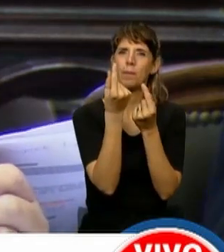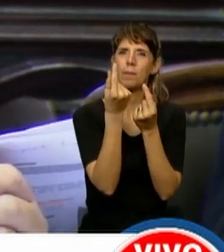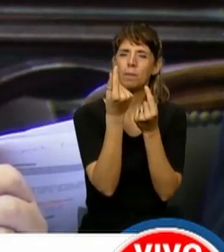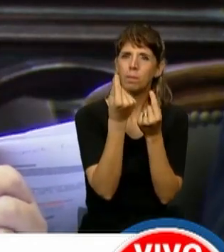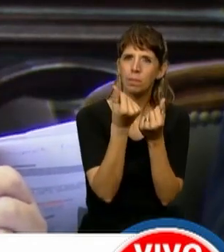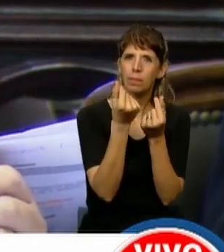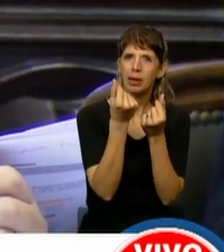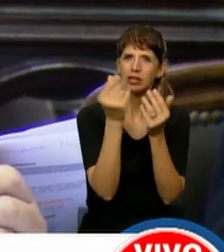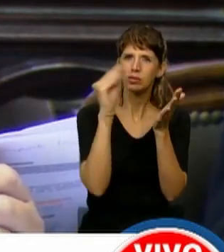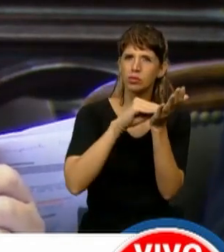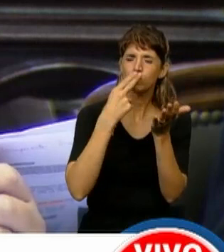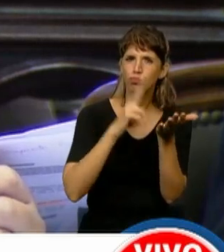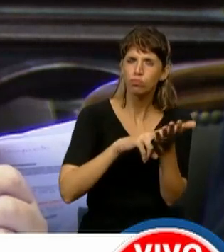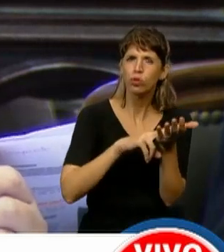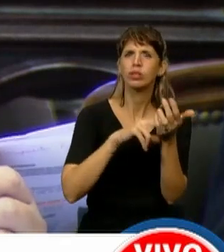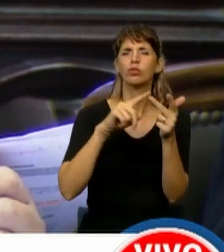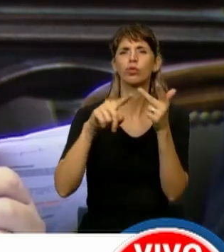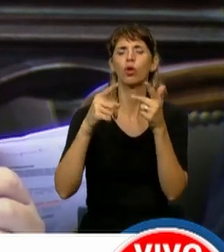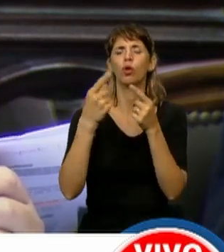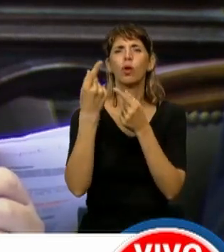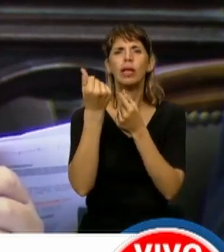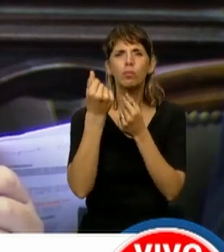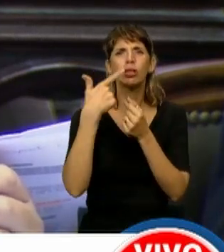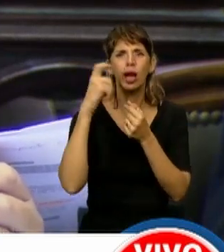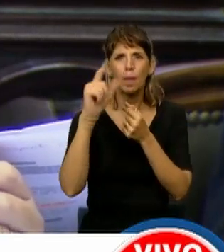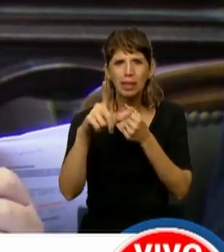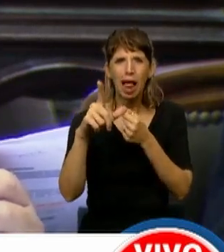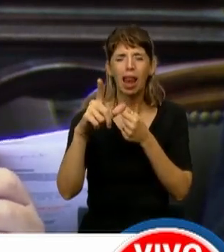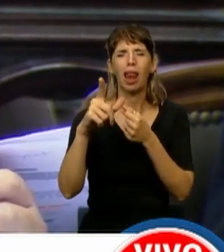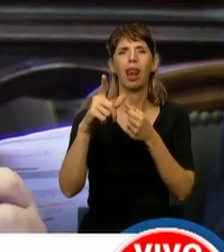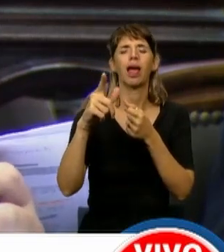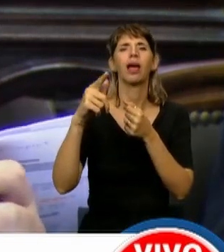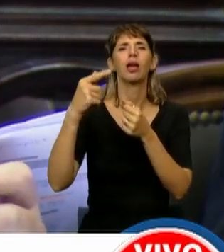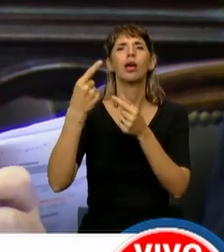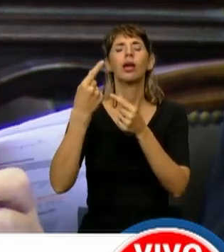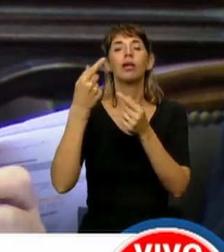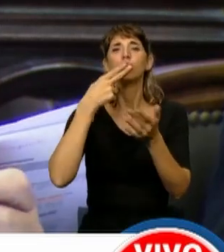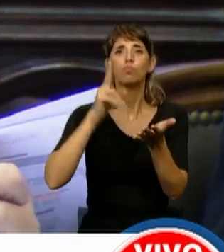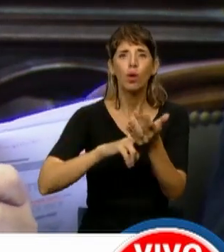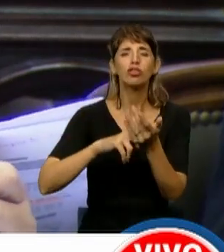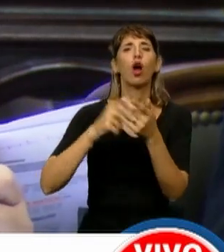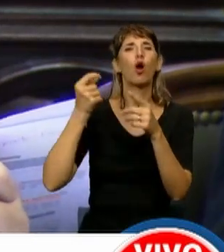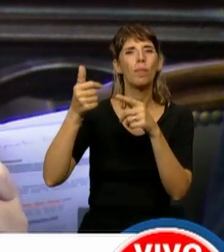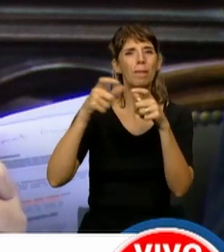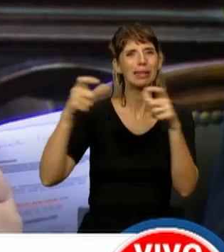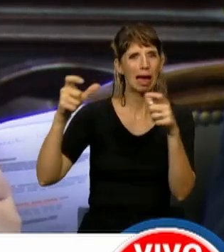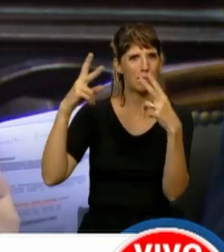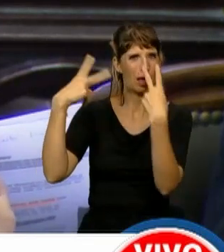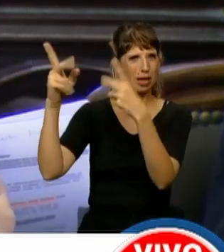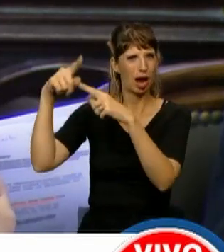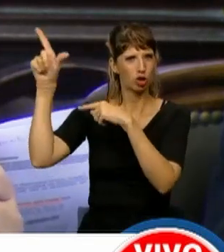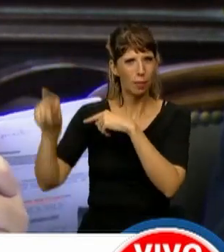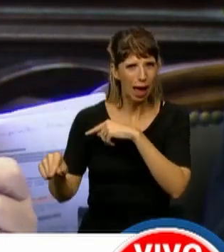premios, impuesto al capital cooperativo, impuesto a los pasajes del exterior, que no hace falta, porque ¿sabe cuándo